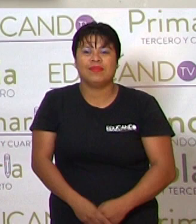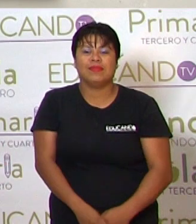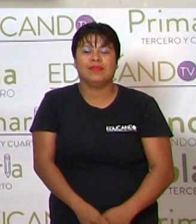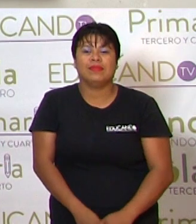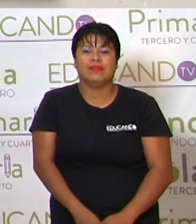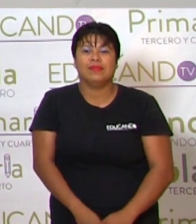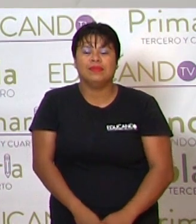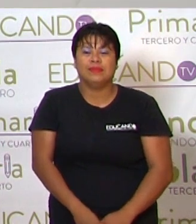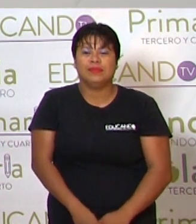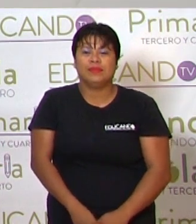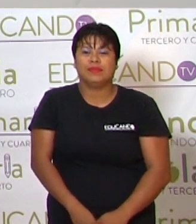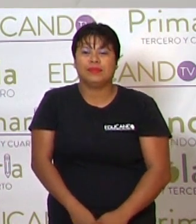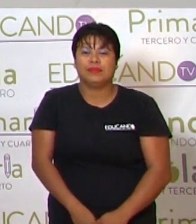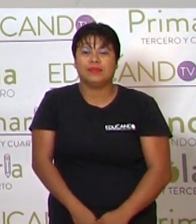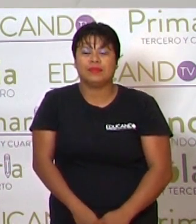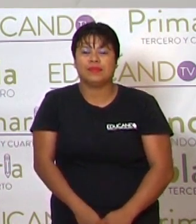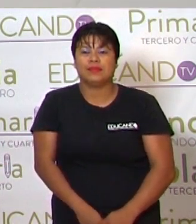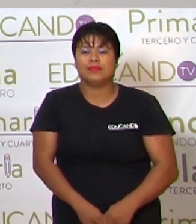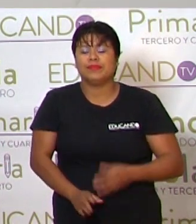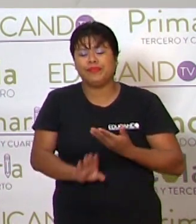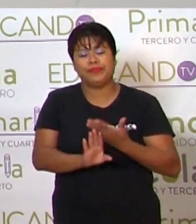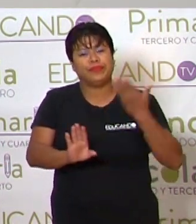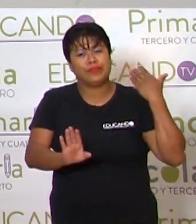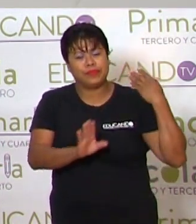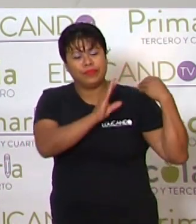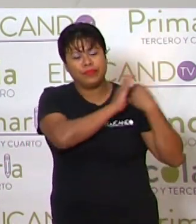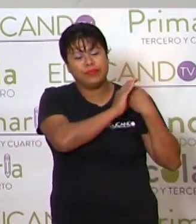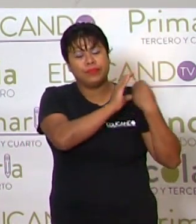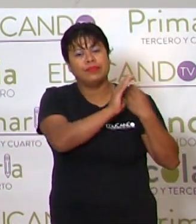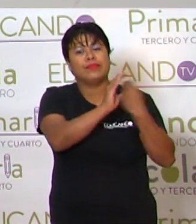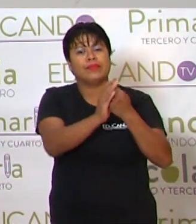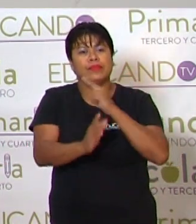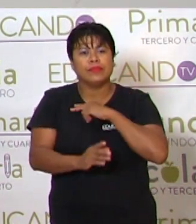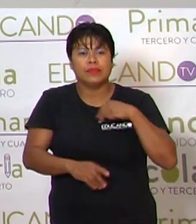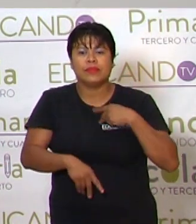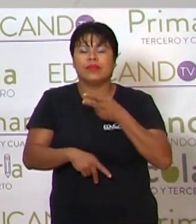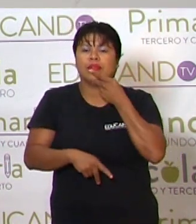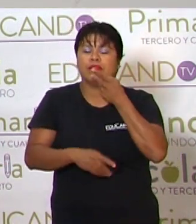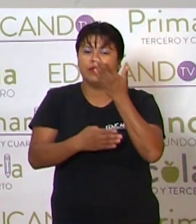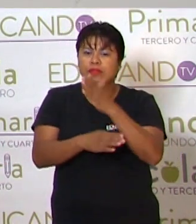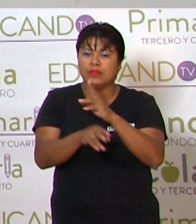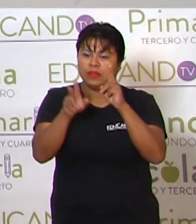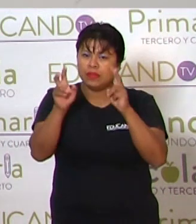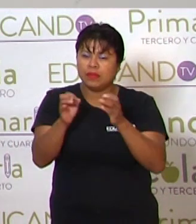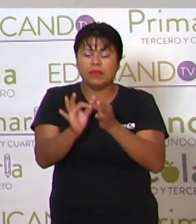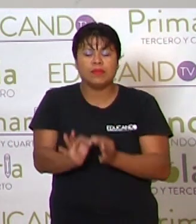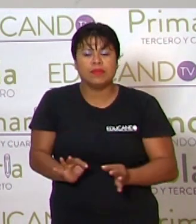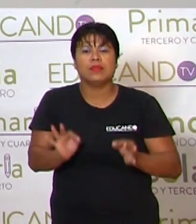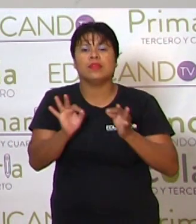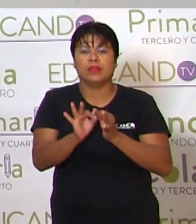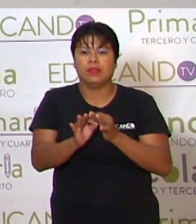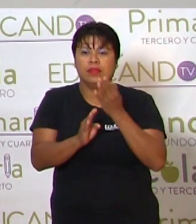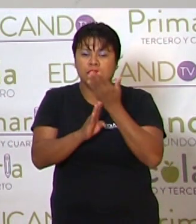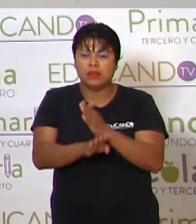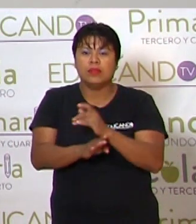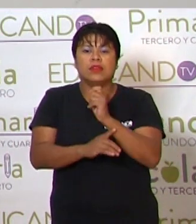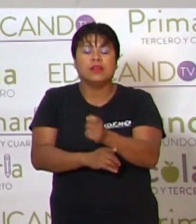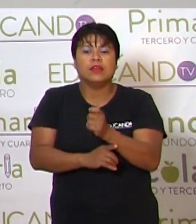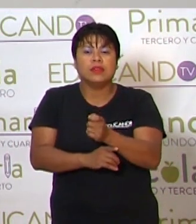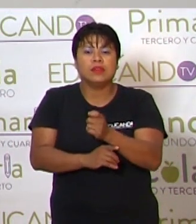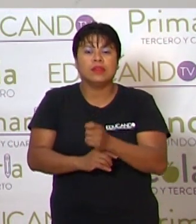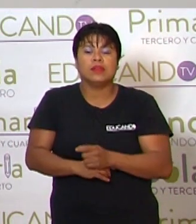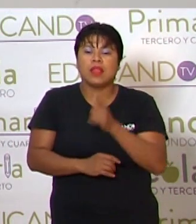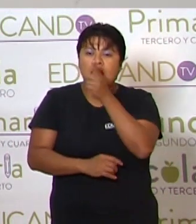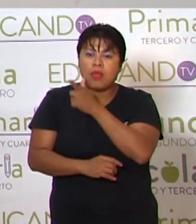Comenzamos. En las sesiones anteriores hemos hablado acerca de un tema muy importante y relevante como lo es